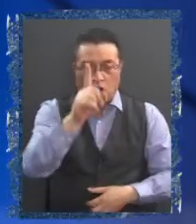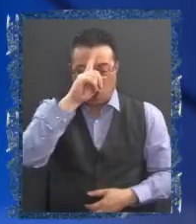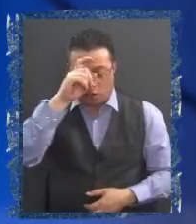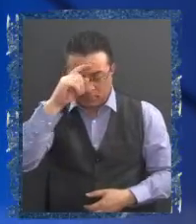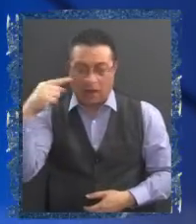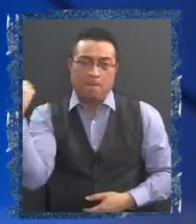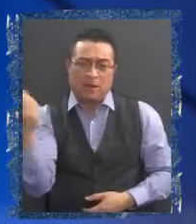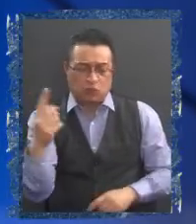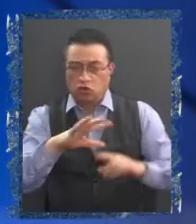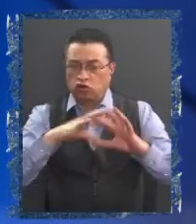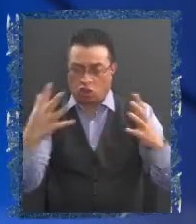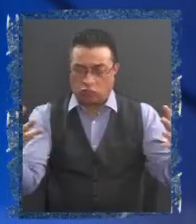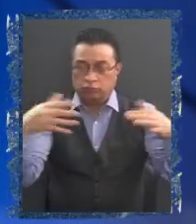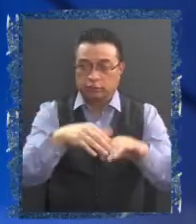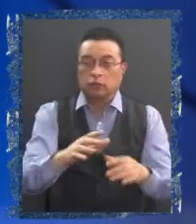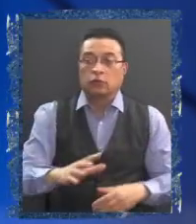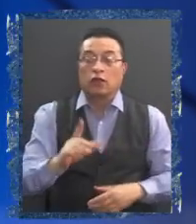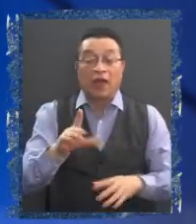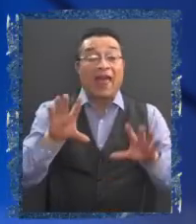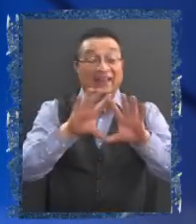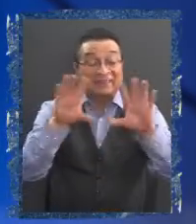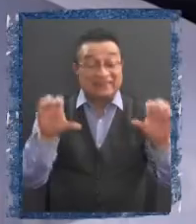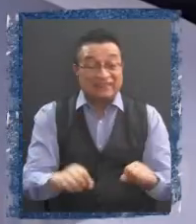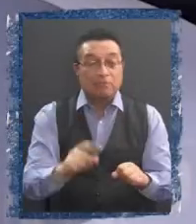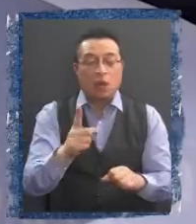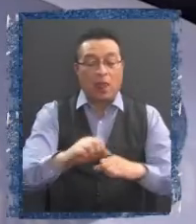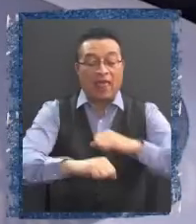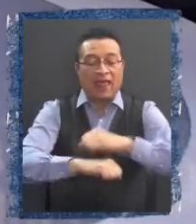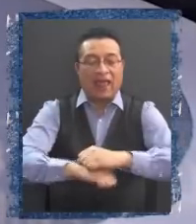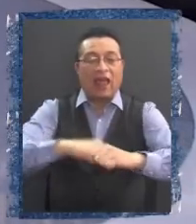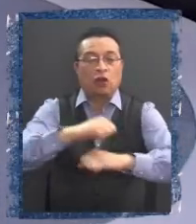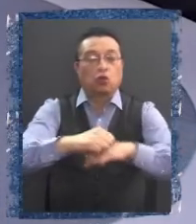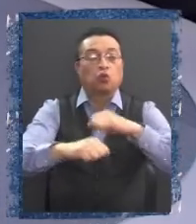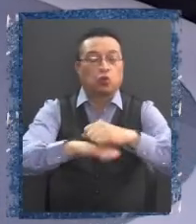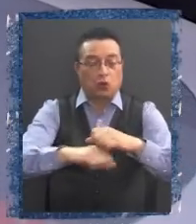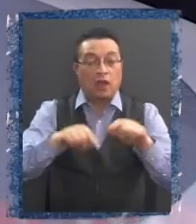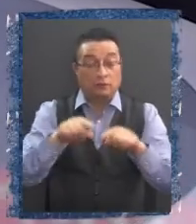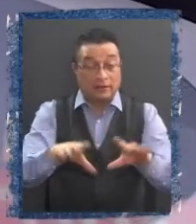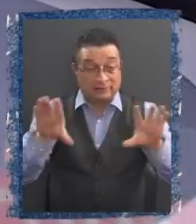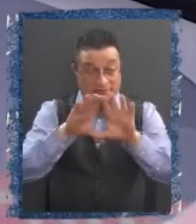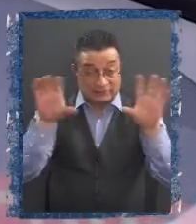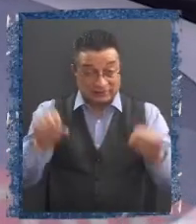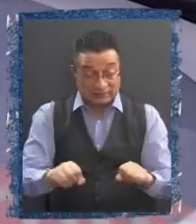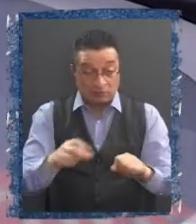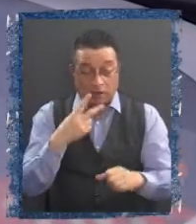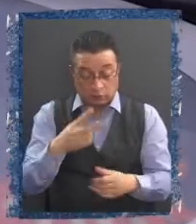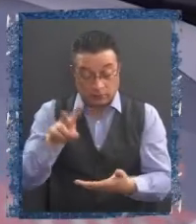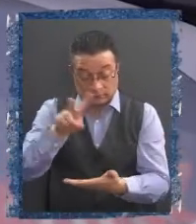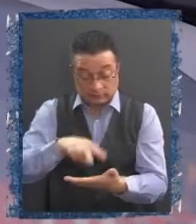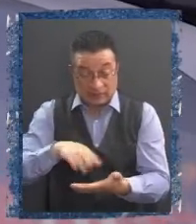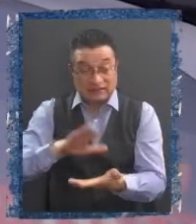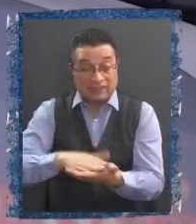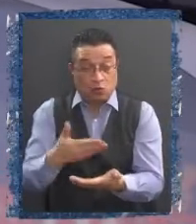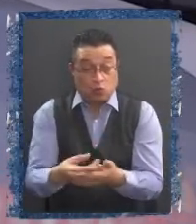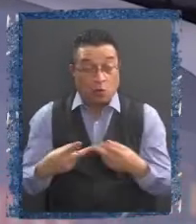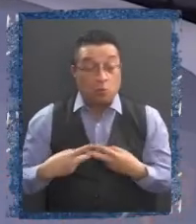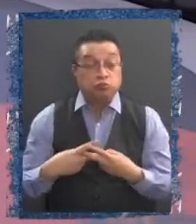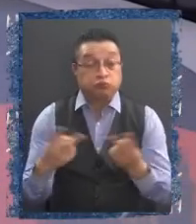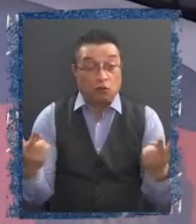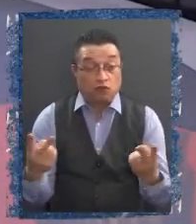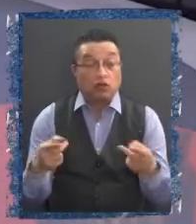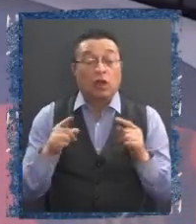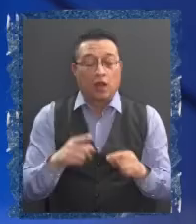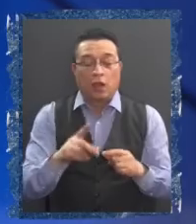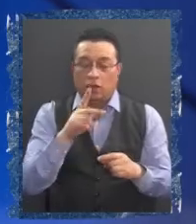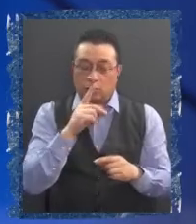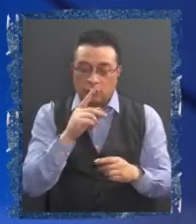todo. Es que el sistema es una estructura. Sí. De hecho, el sistema, cuando uno lee de salud pública, es, por así decirlo, una